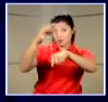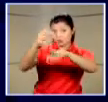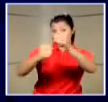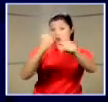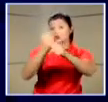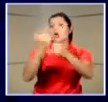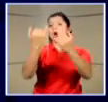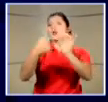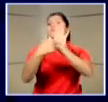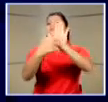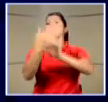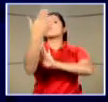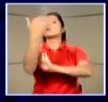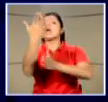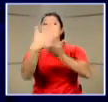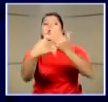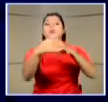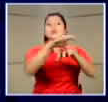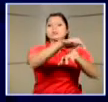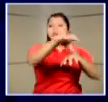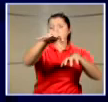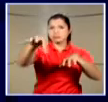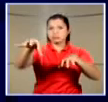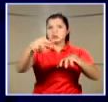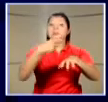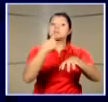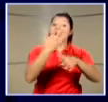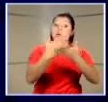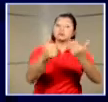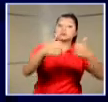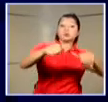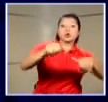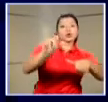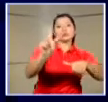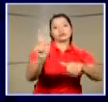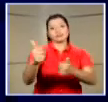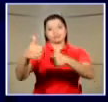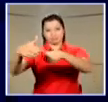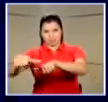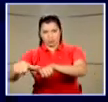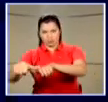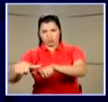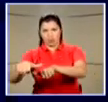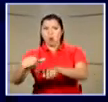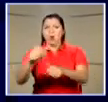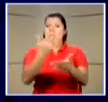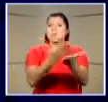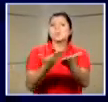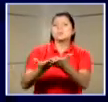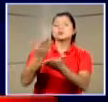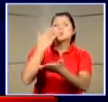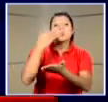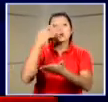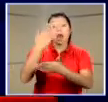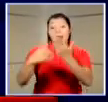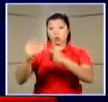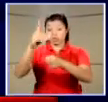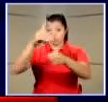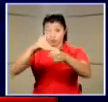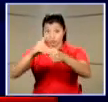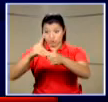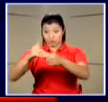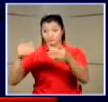presentamos el por qué algunos sectores se han manifestado a favor de estos recortes propuestos por algunos diputados de la Comisión de